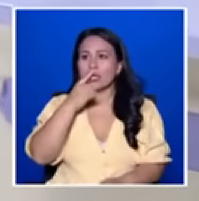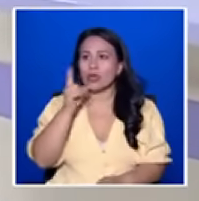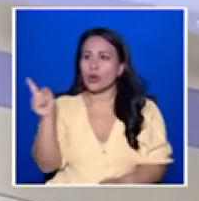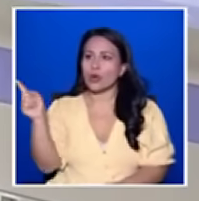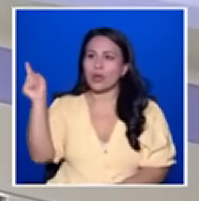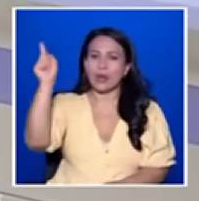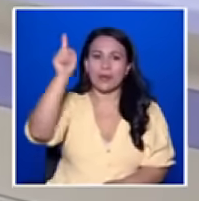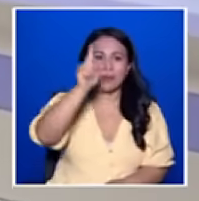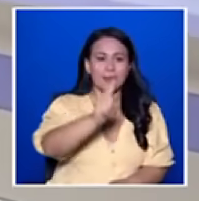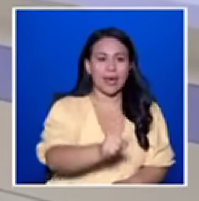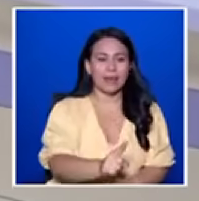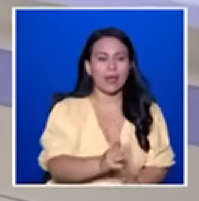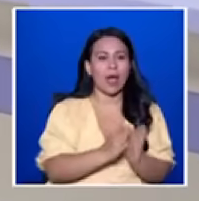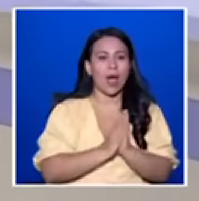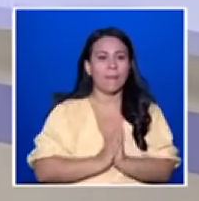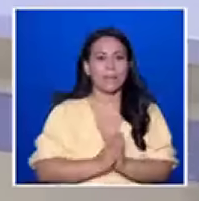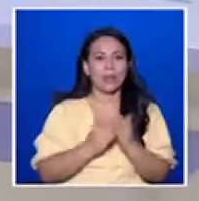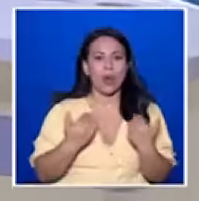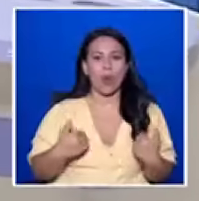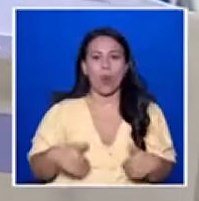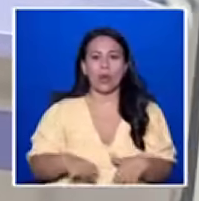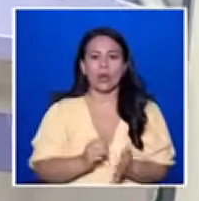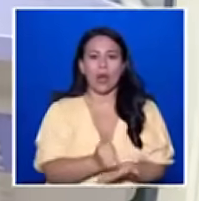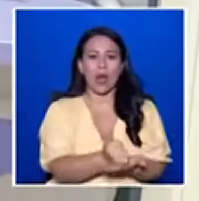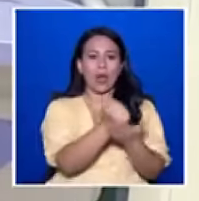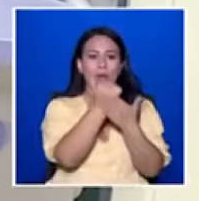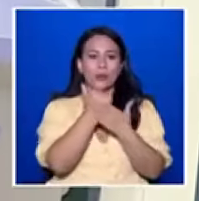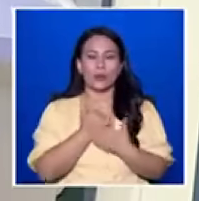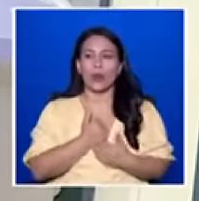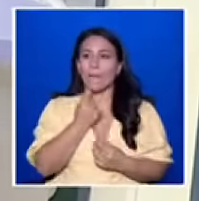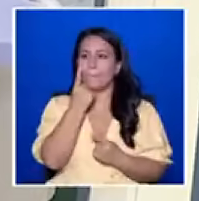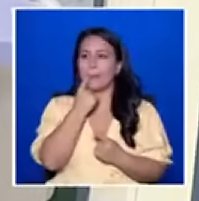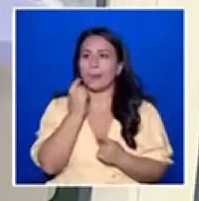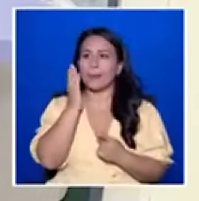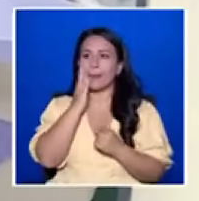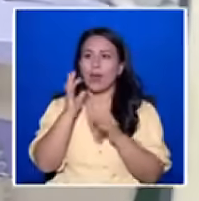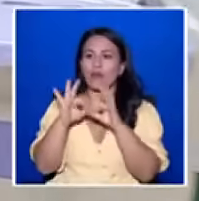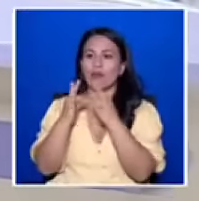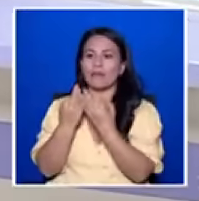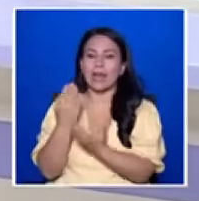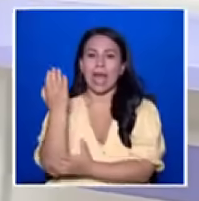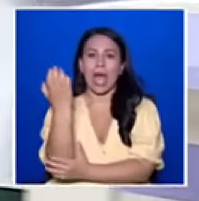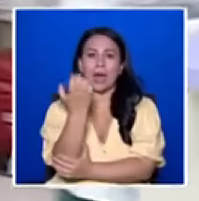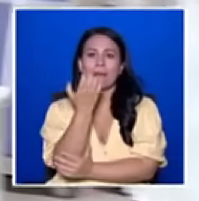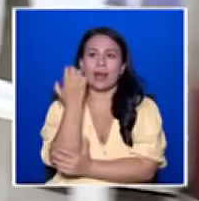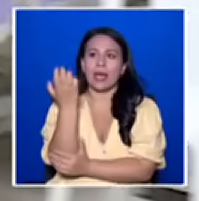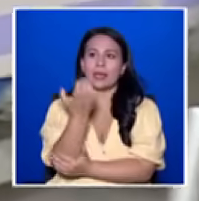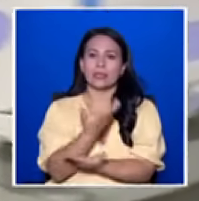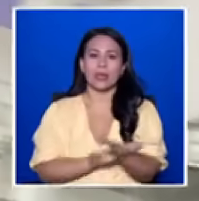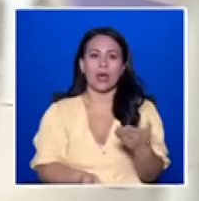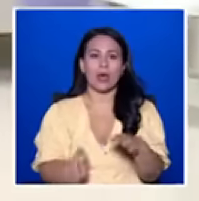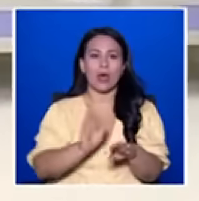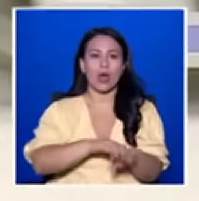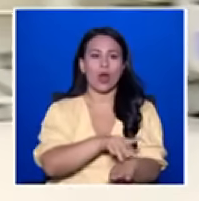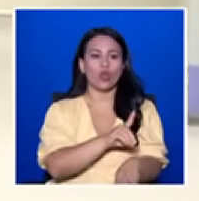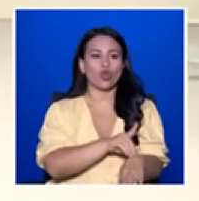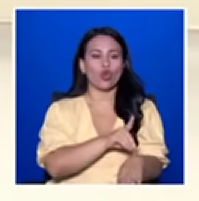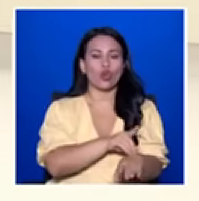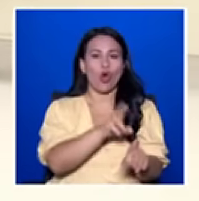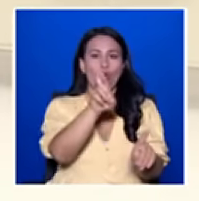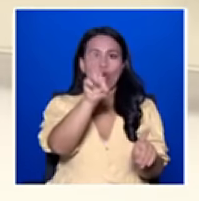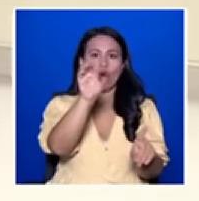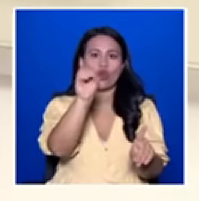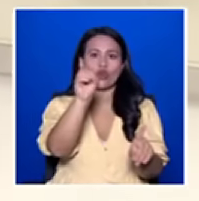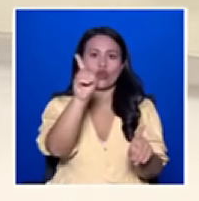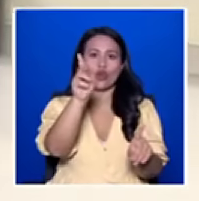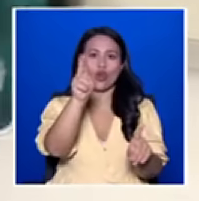este sector a pedir cualquier tipo de ayuda y a los padres de familia por temas de emergencia. De lado acá me encuentro con el doctor Ronnie Moscoso, que es el